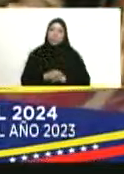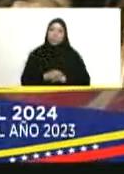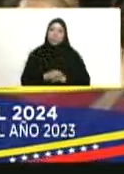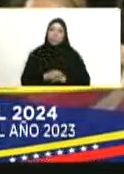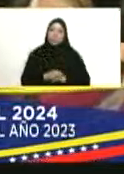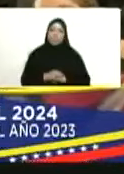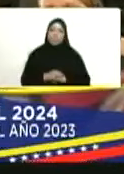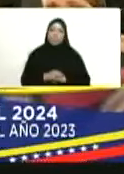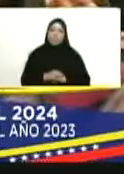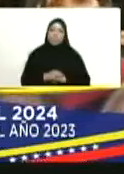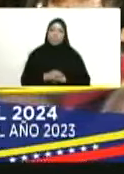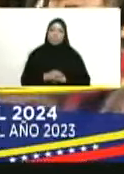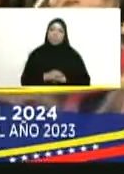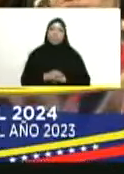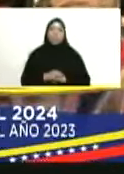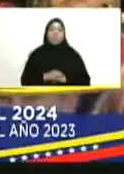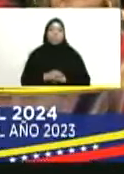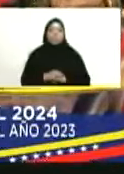Mi teléfono.